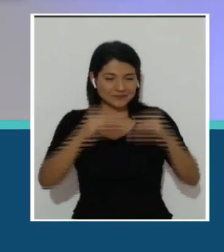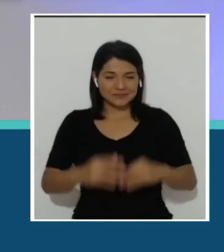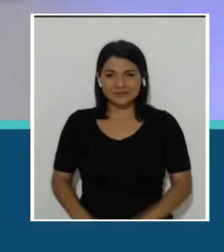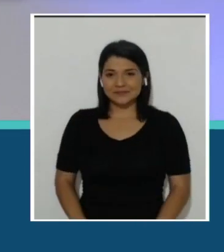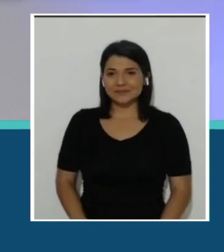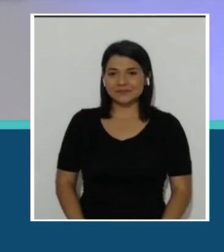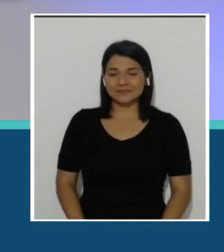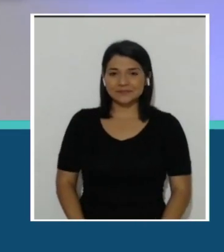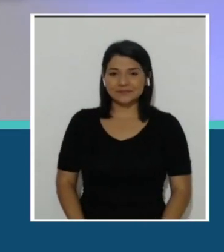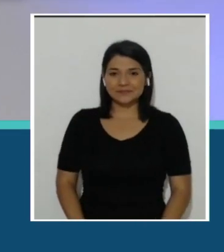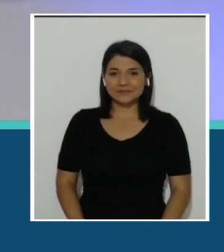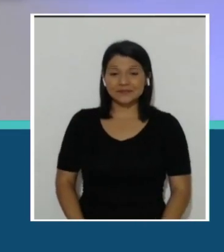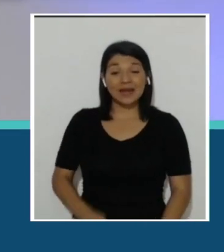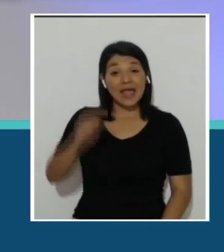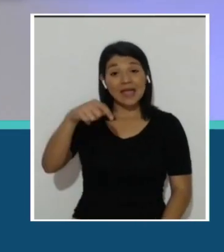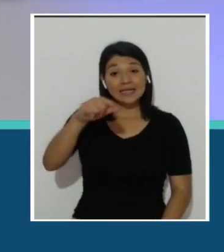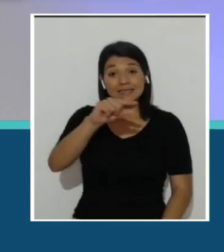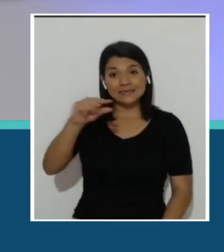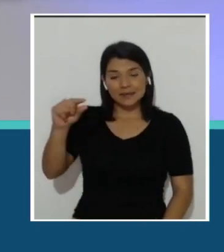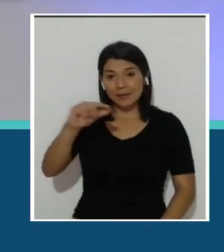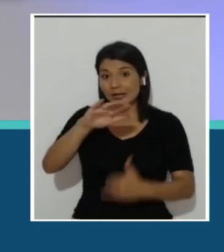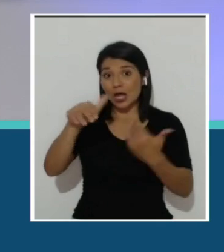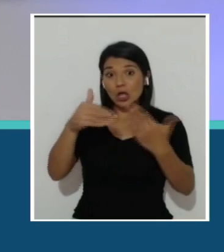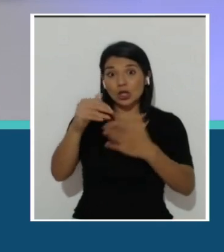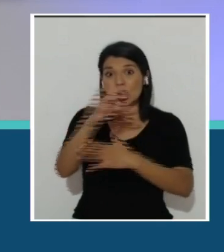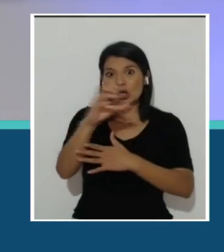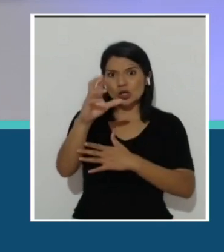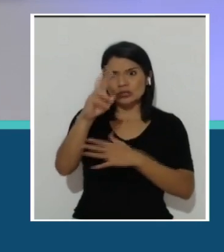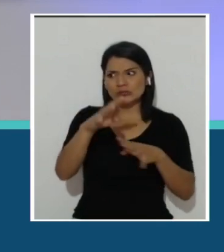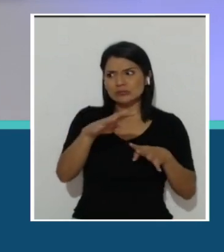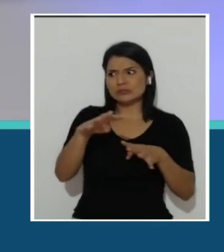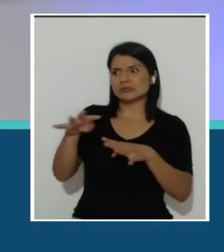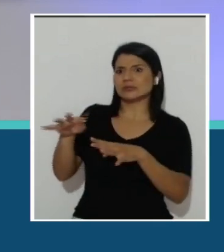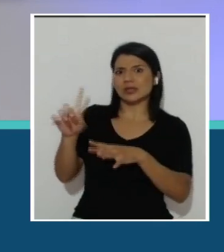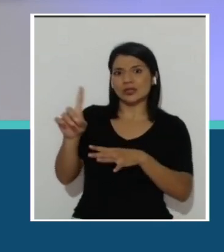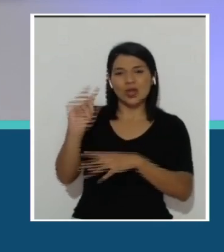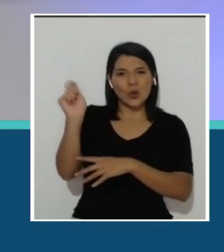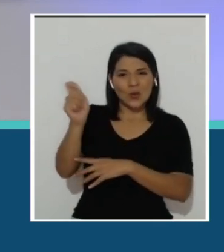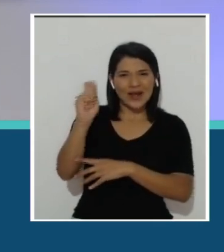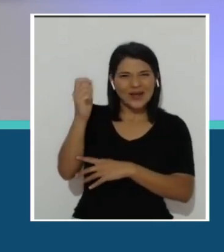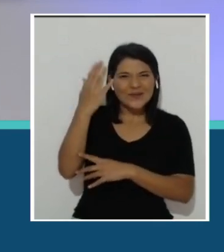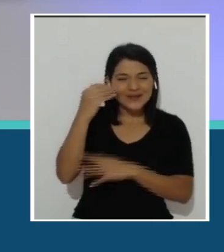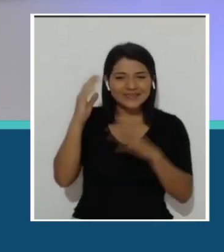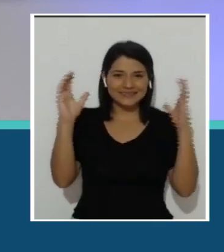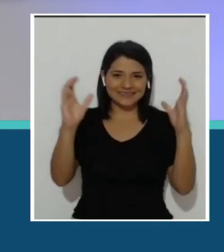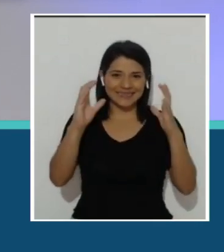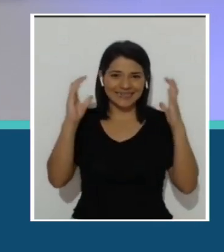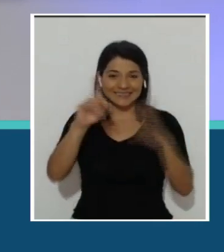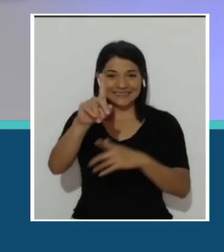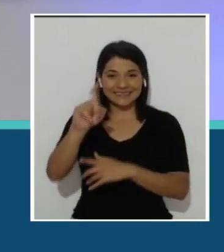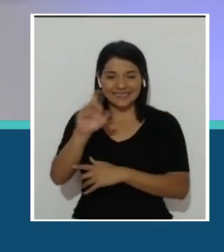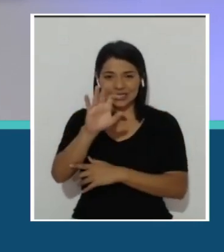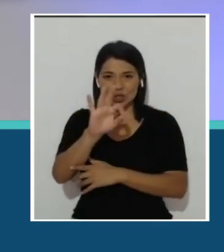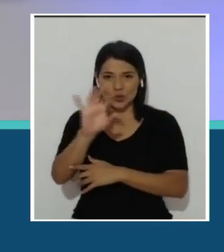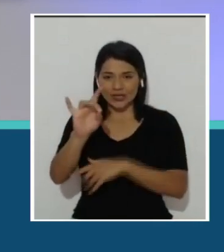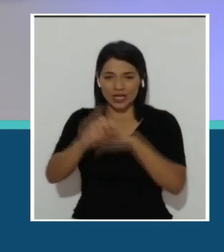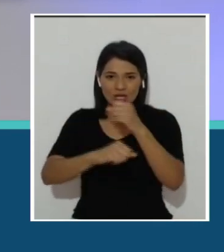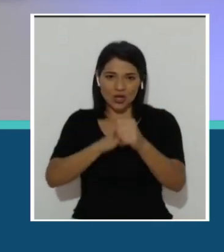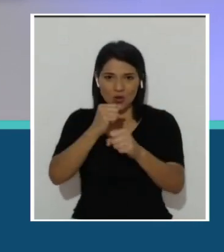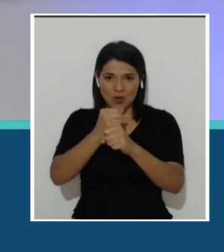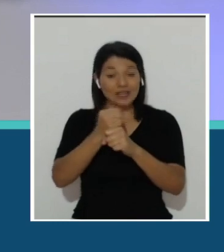Esta semana los ojos de toda Costa Rica se volverán hacia la provincia de Guanacaste por la celebración de los 198 años de la anexión de Nicoya a